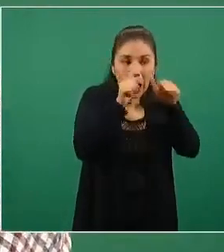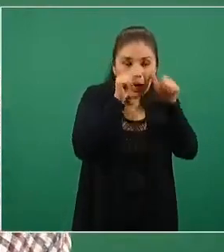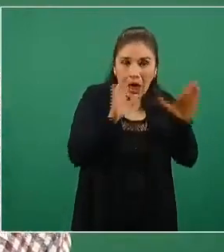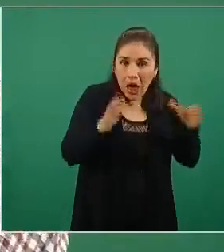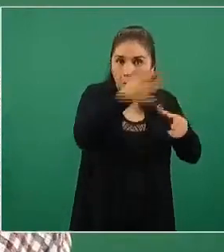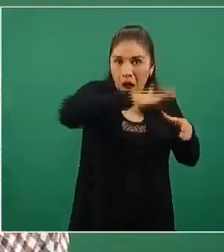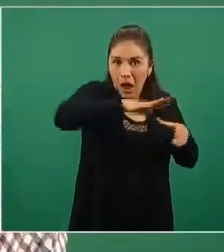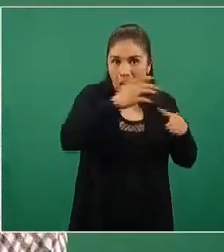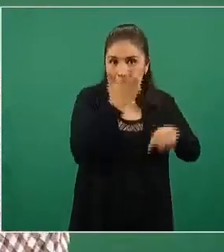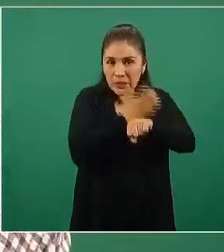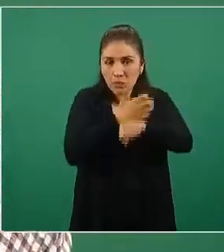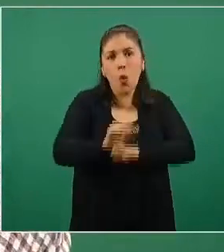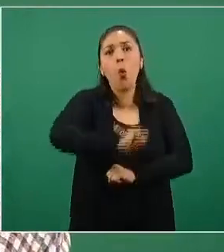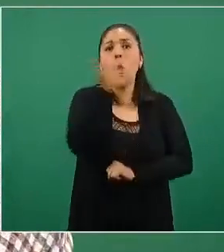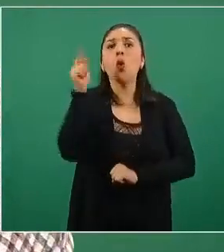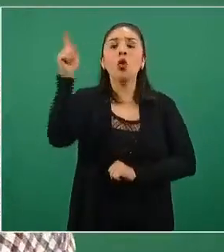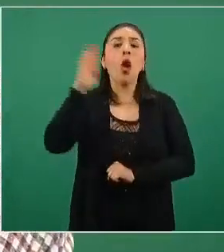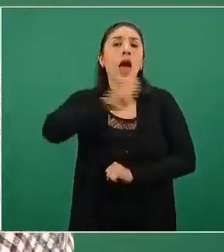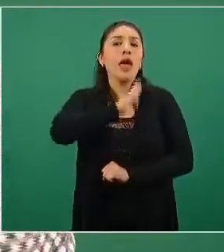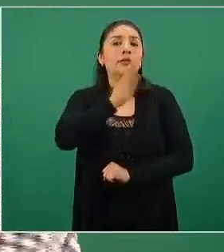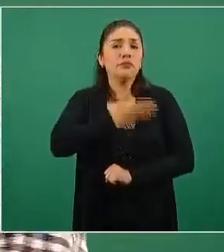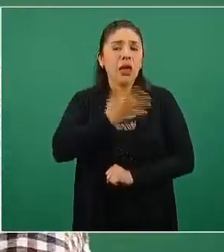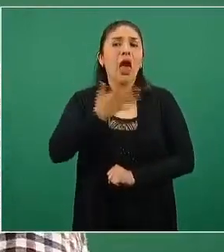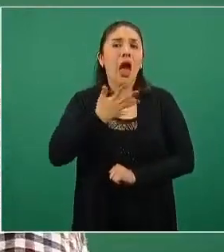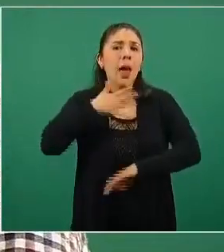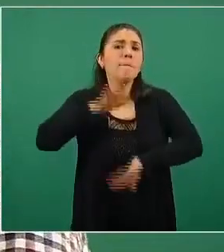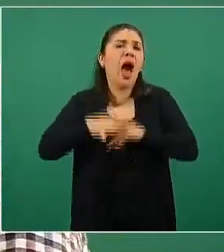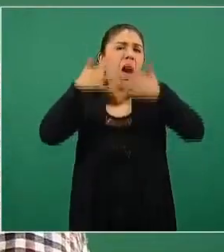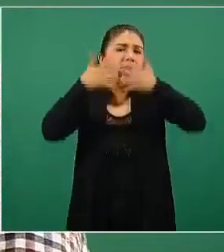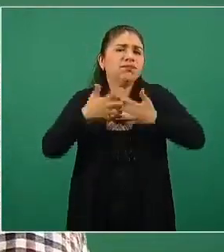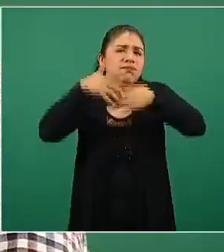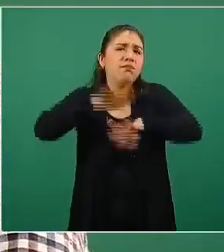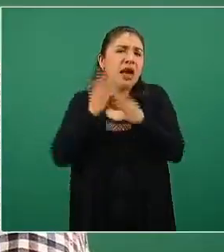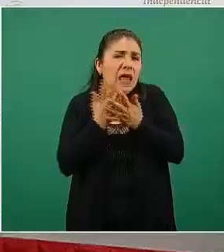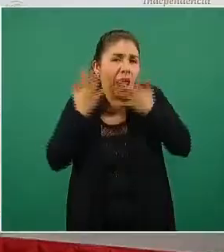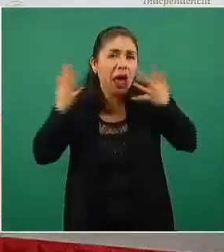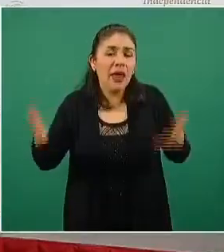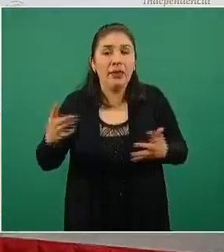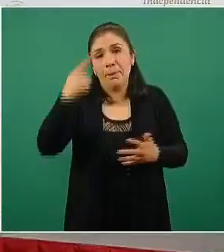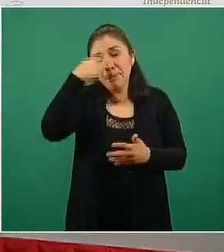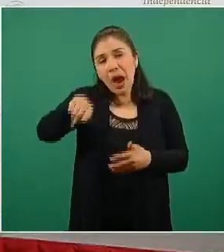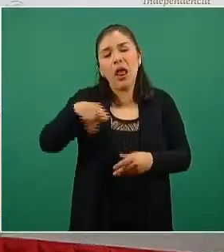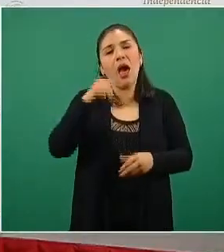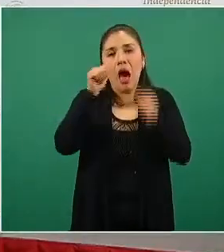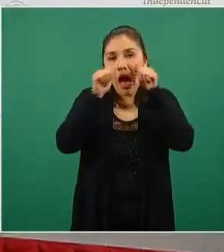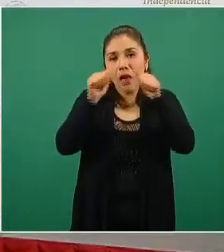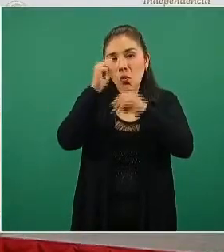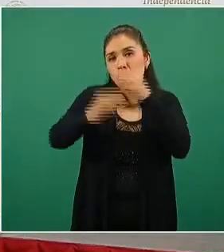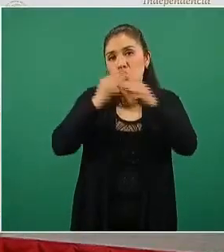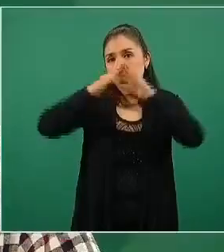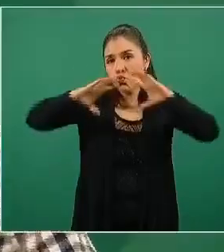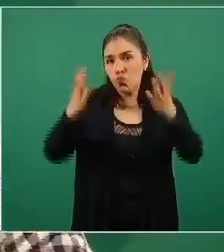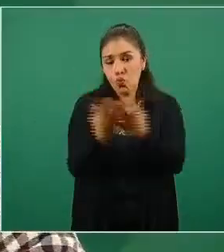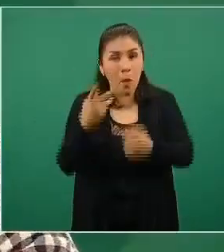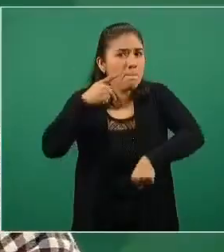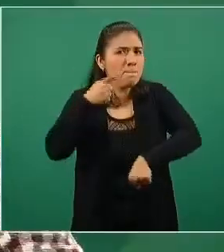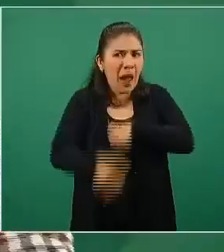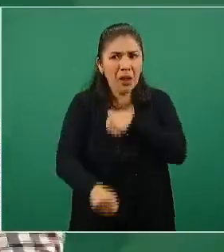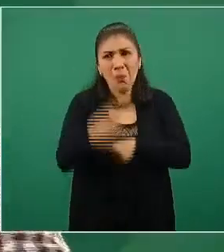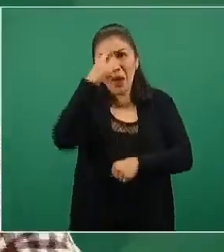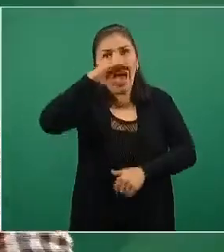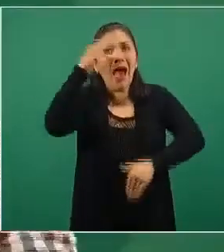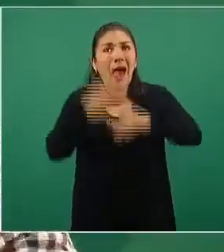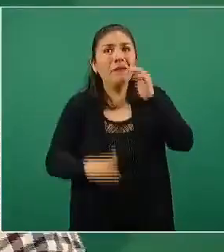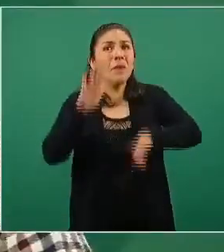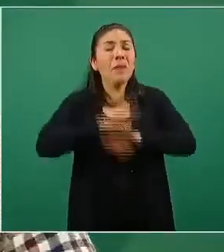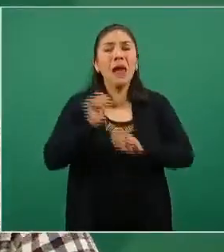Unidos y en España tiene su mayor operación industrial para el resto del mundo. Entonces no hay un peligro de que haya